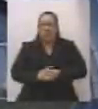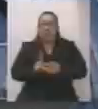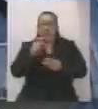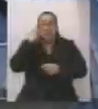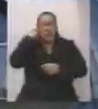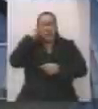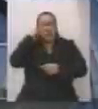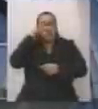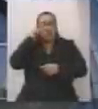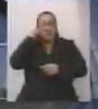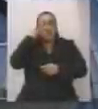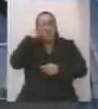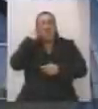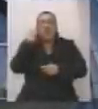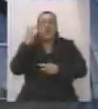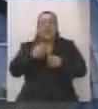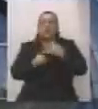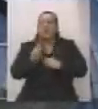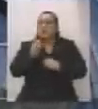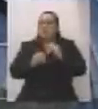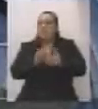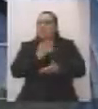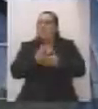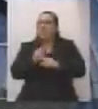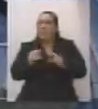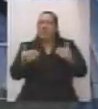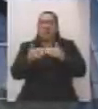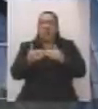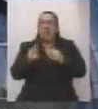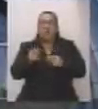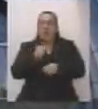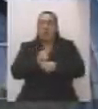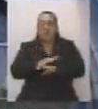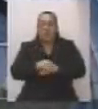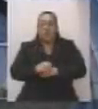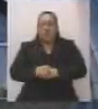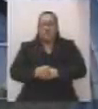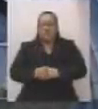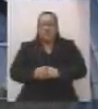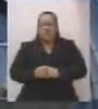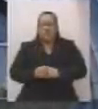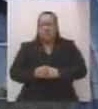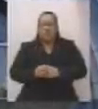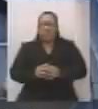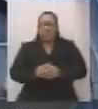el mercado no resuelve el problema de la desigualdad si no hacemos nada al respecto.